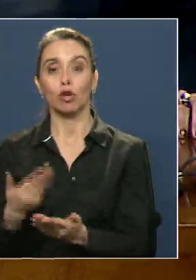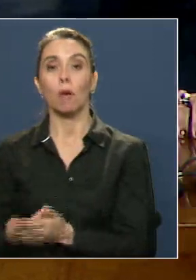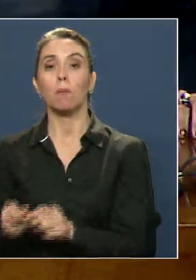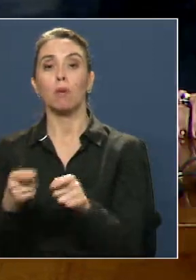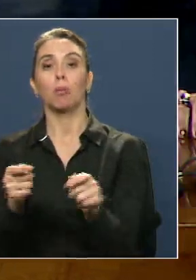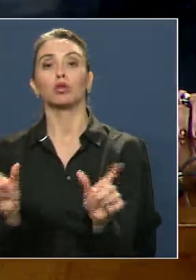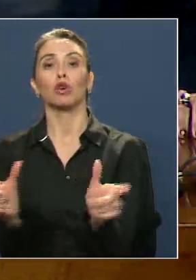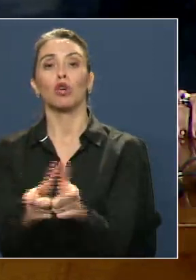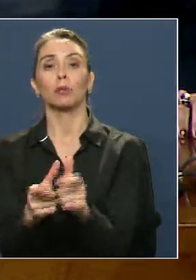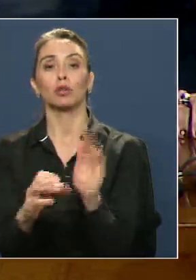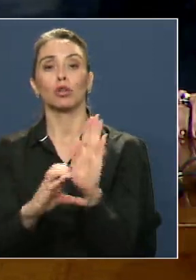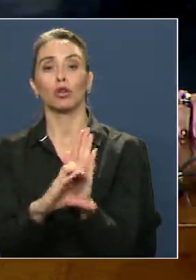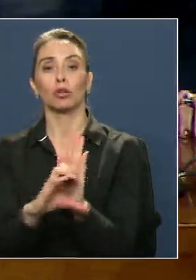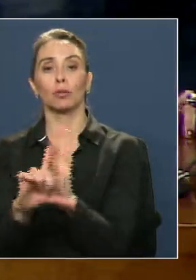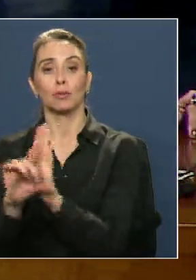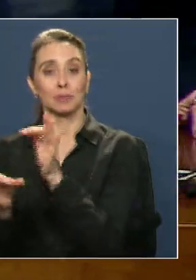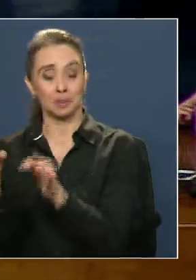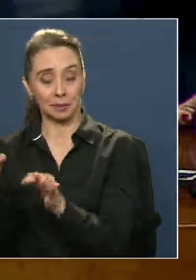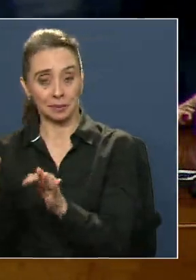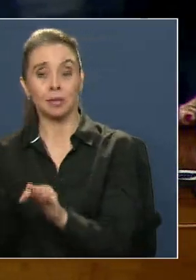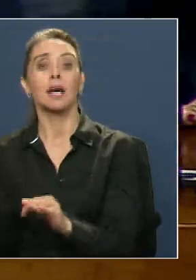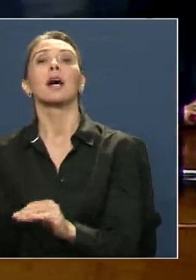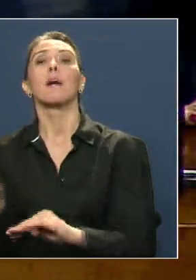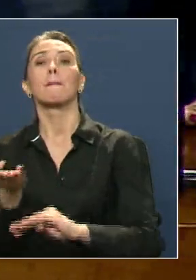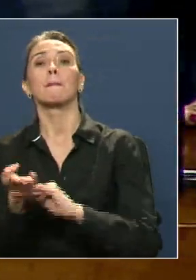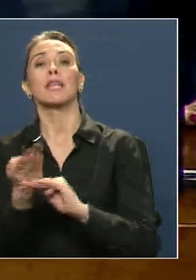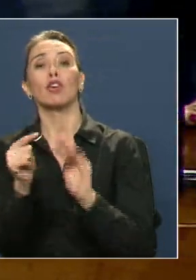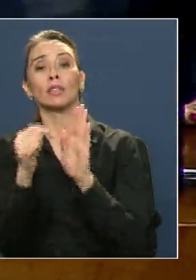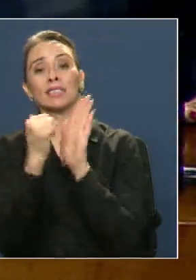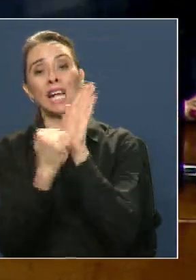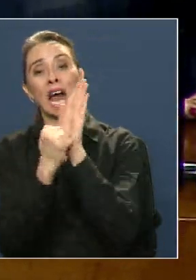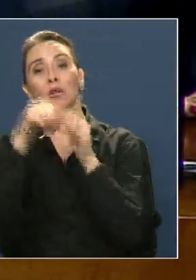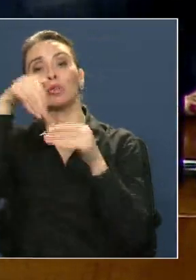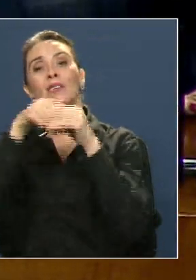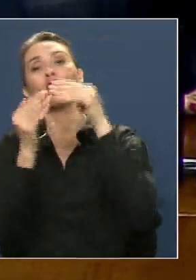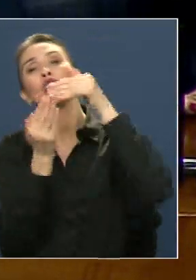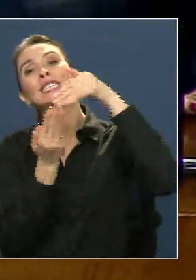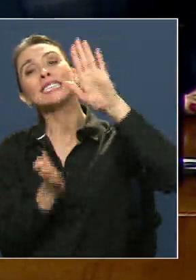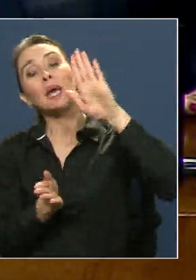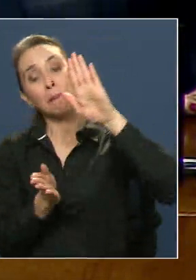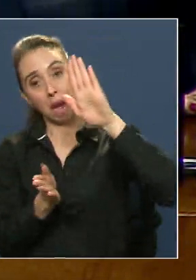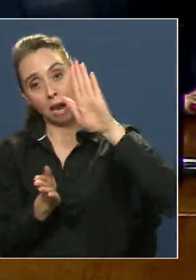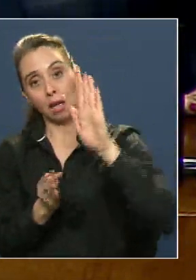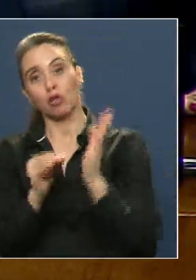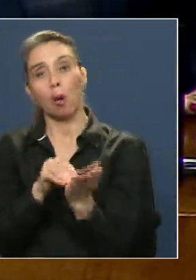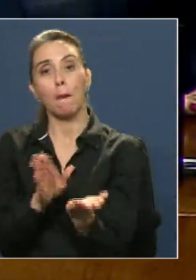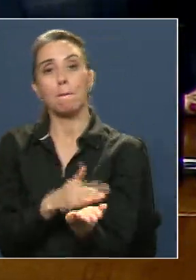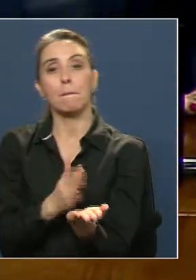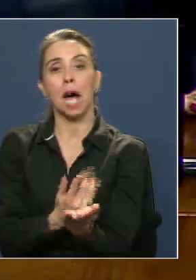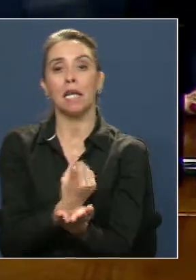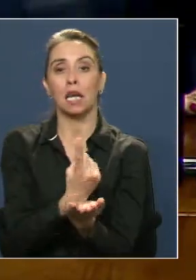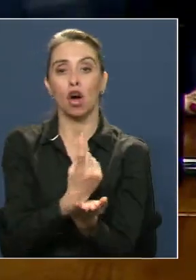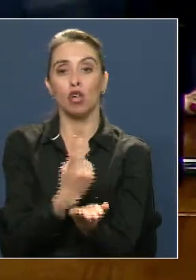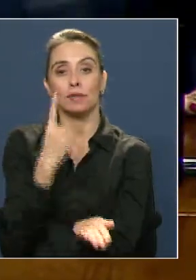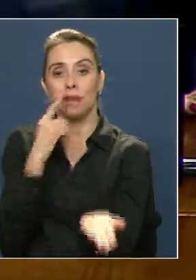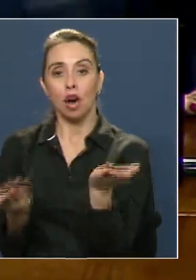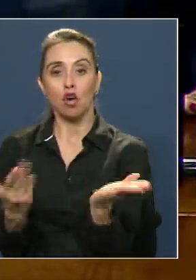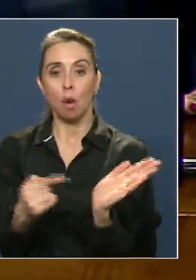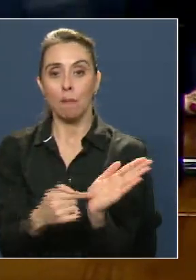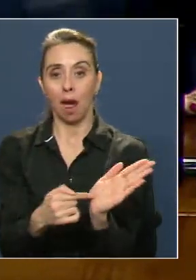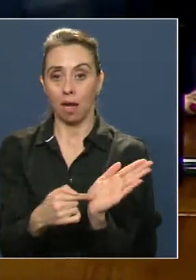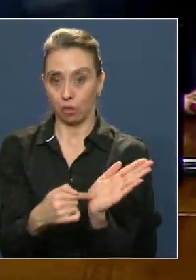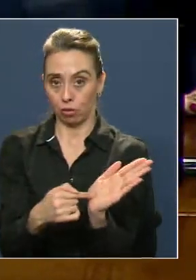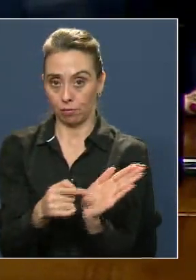propuesto por la Comisión de Constitución, cuya votación separada ha sido solicitada, que consta en la página 11 del